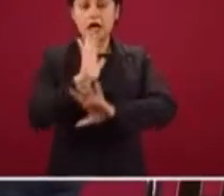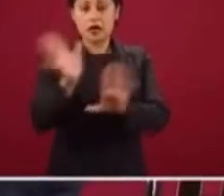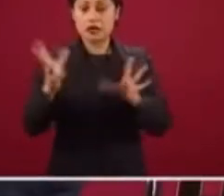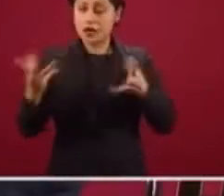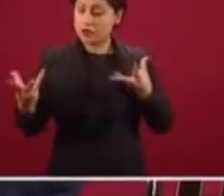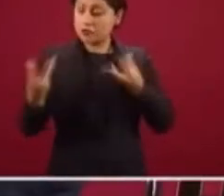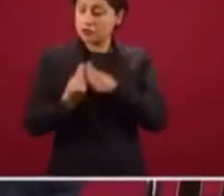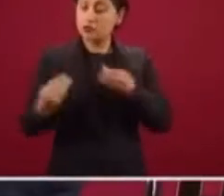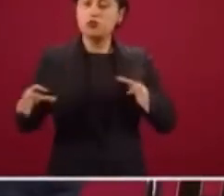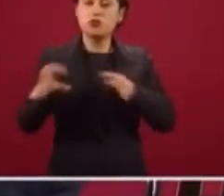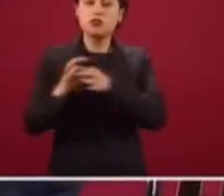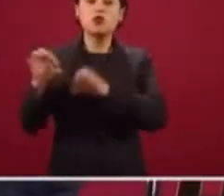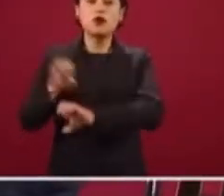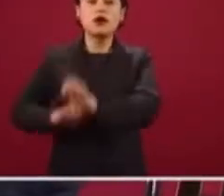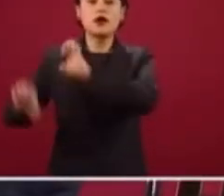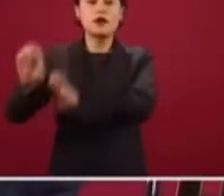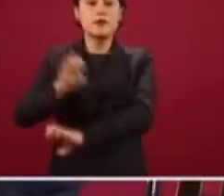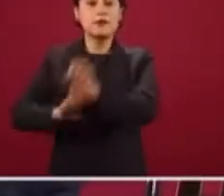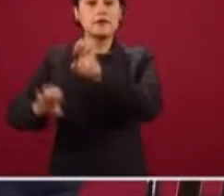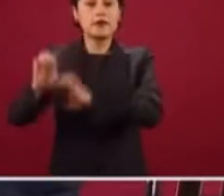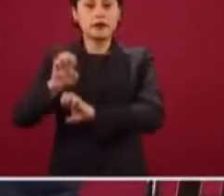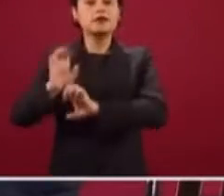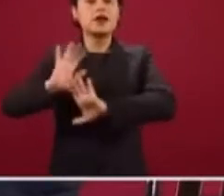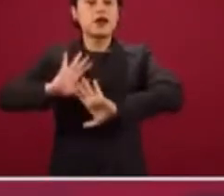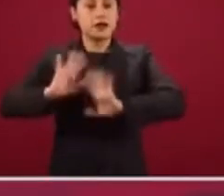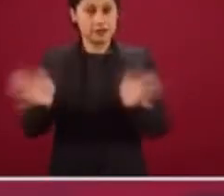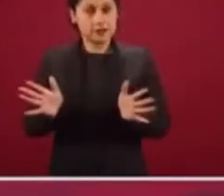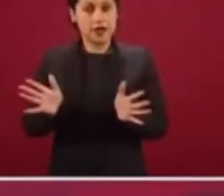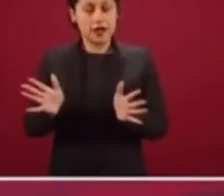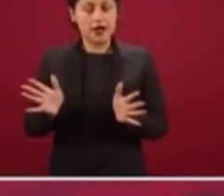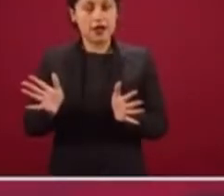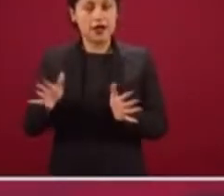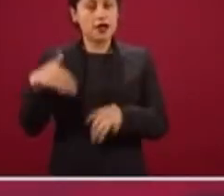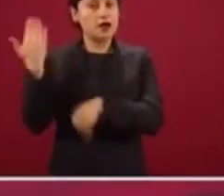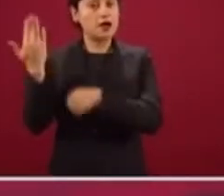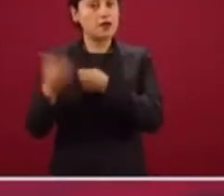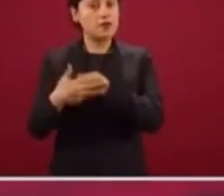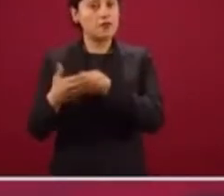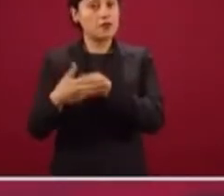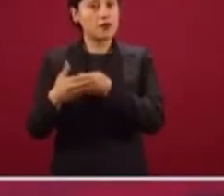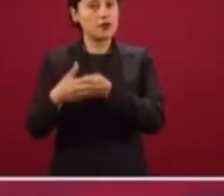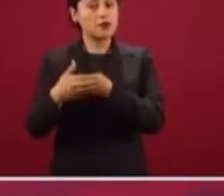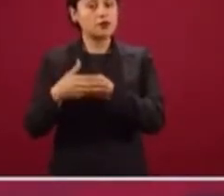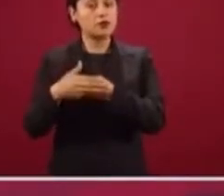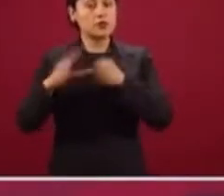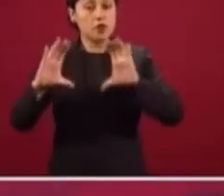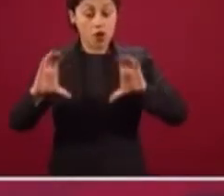para lograr que en todas las comunidades